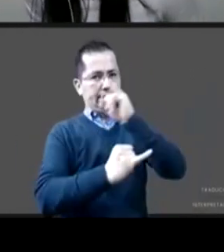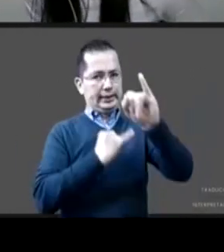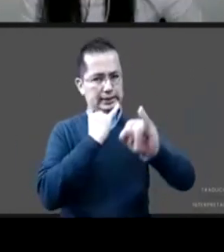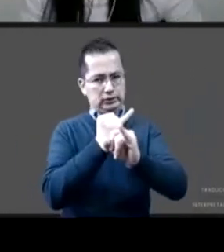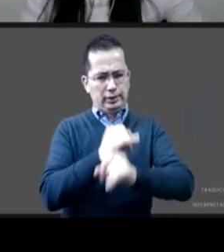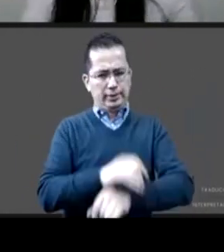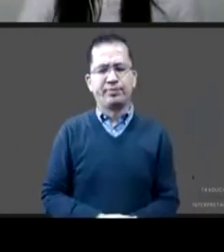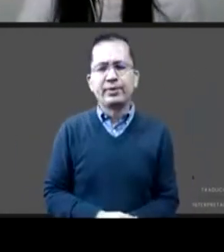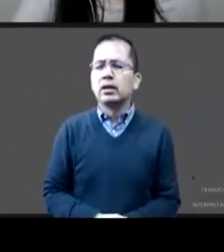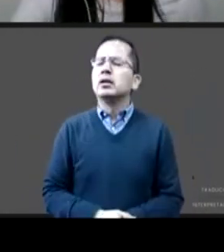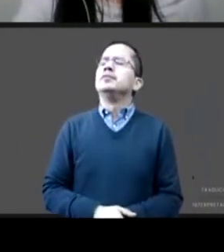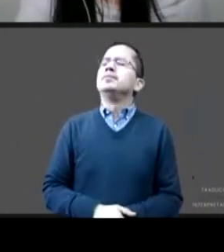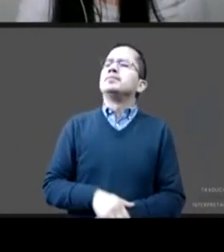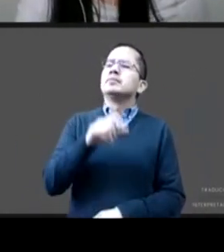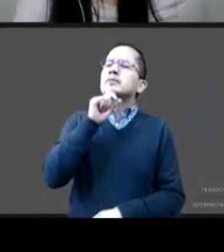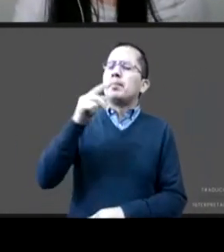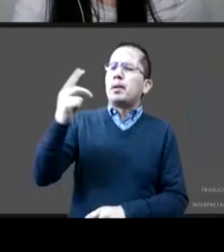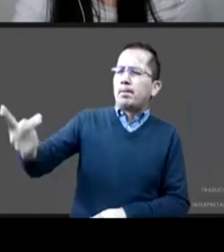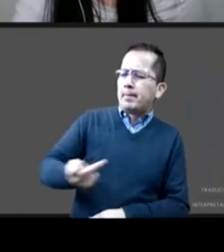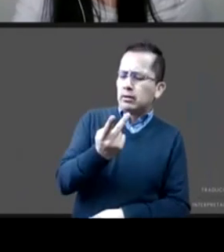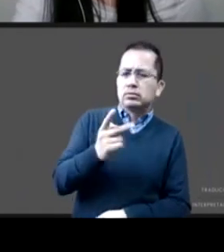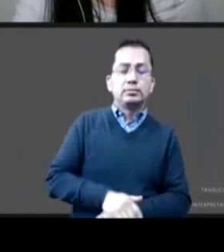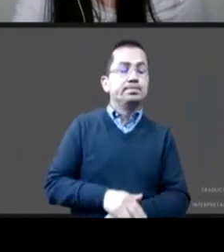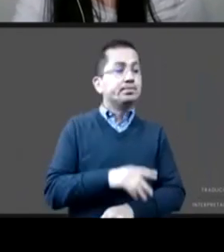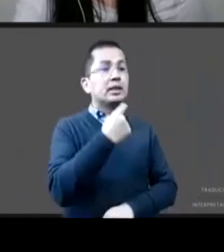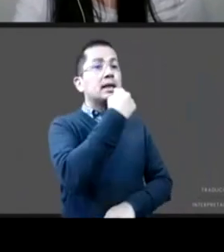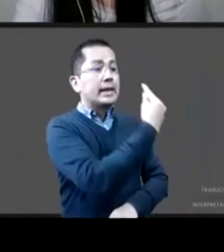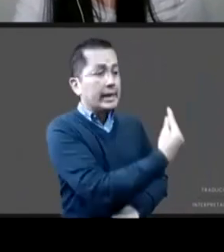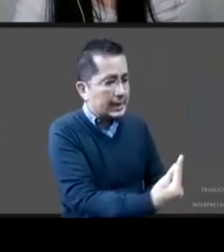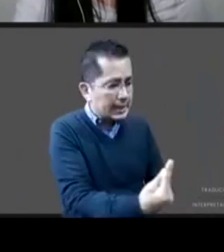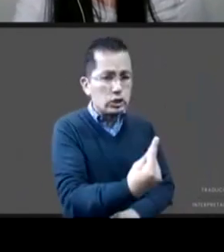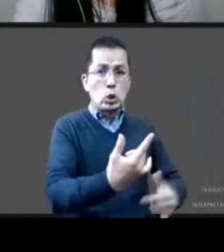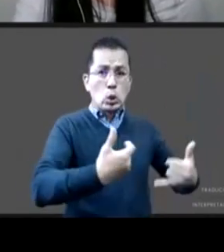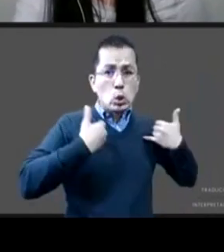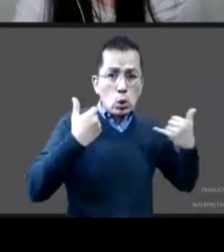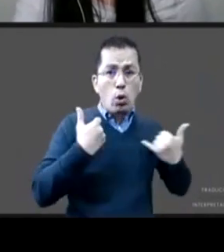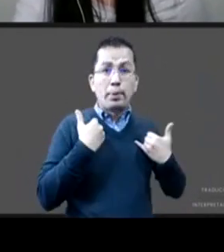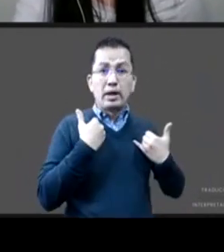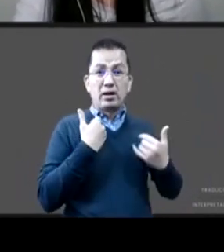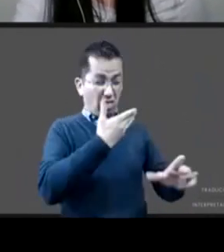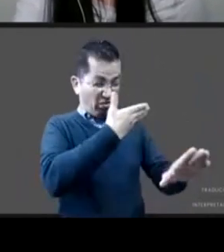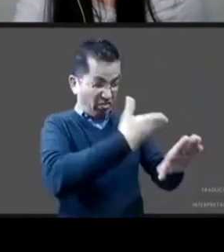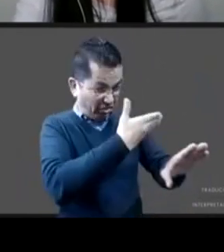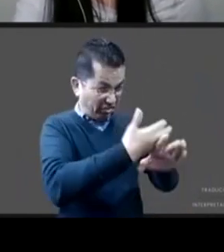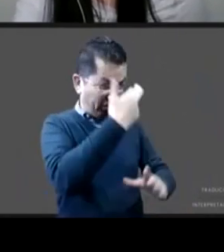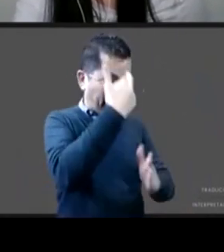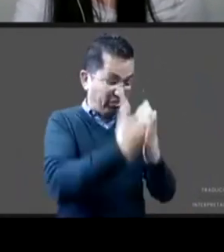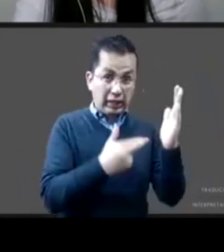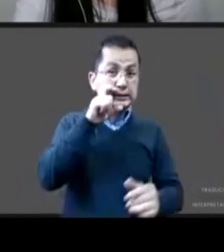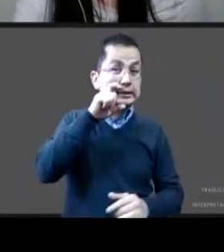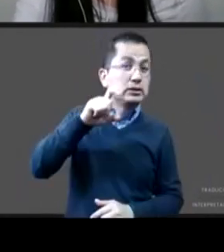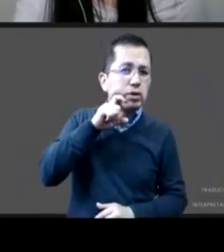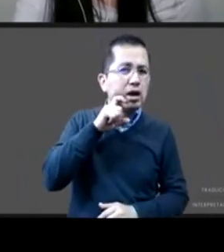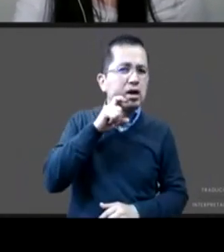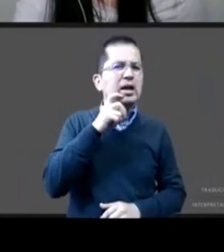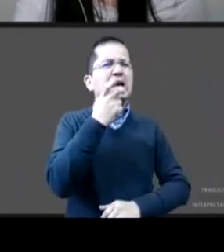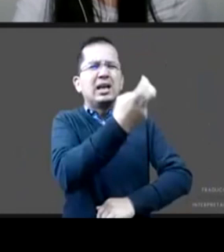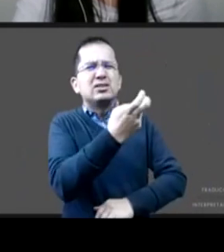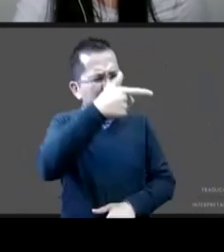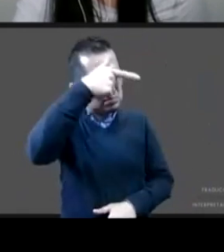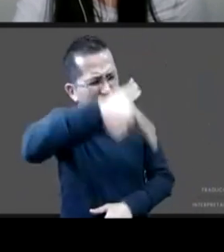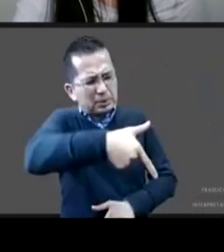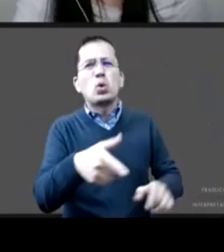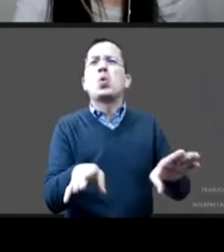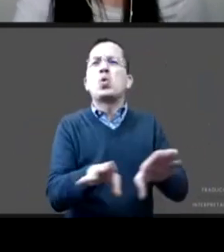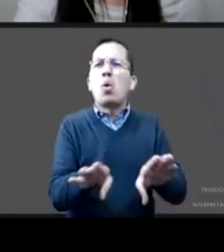cómo identificar a niños y niñas adolescentes que ya están siendo víctimas de violencia sexual en Internet, si hay algunas